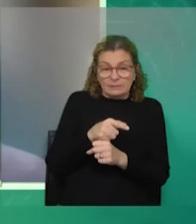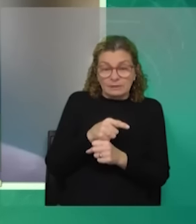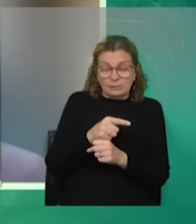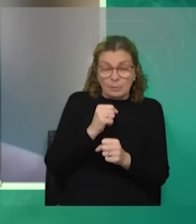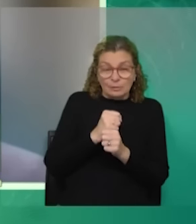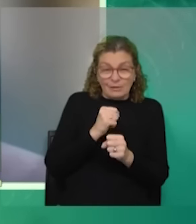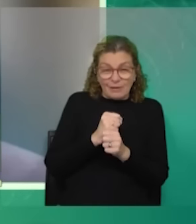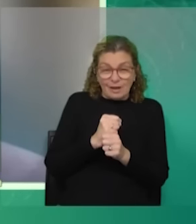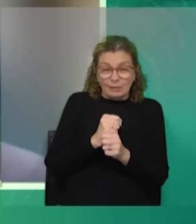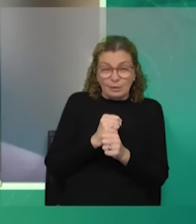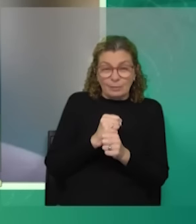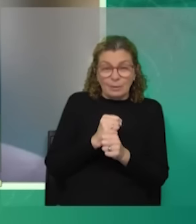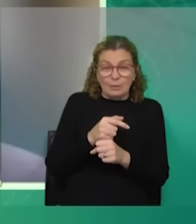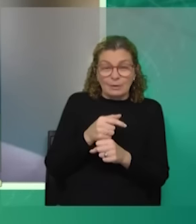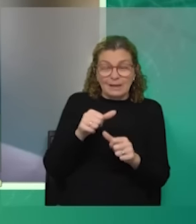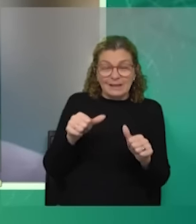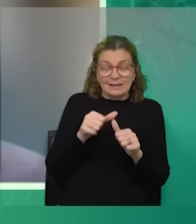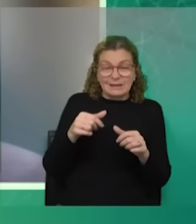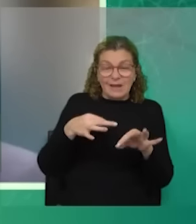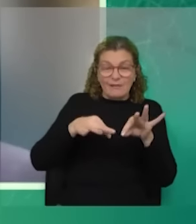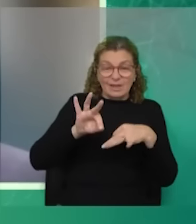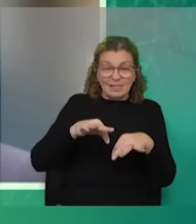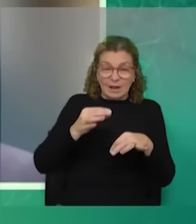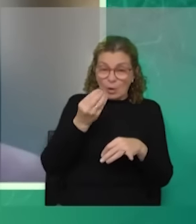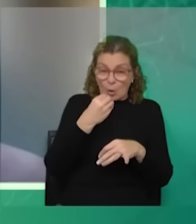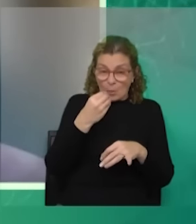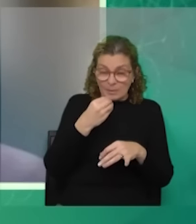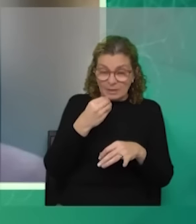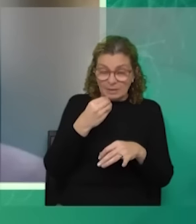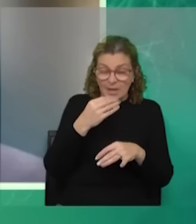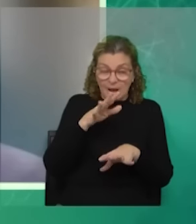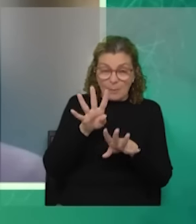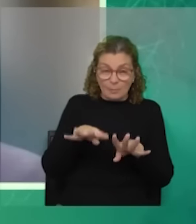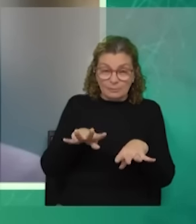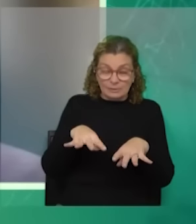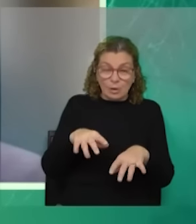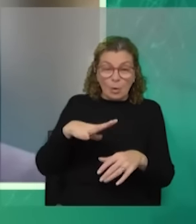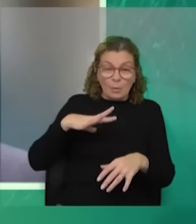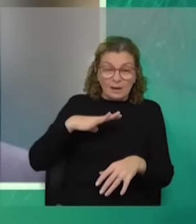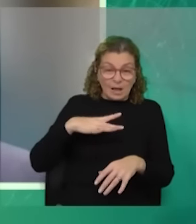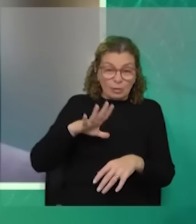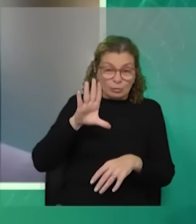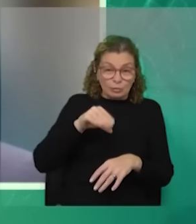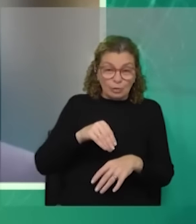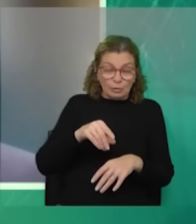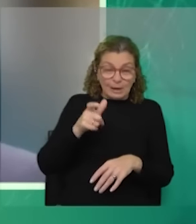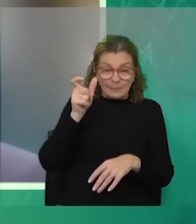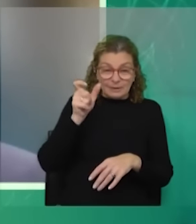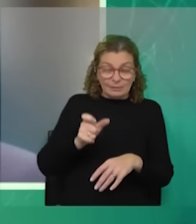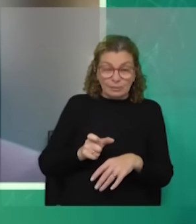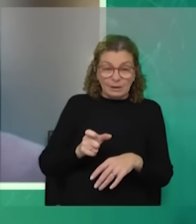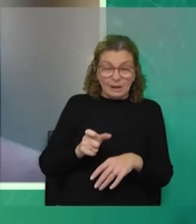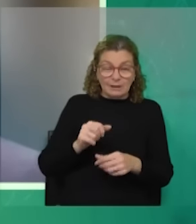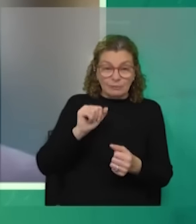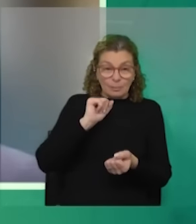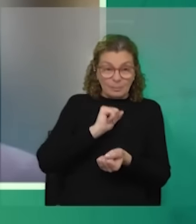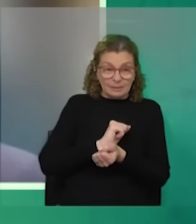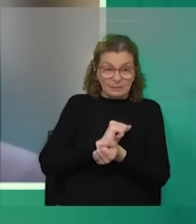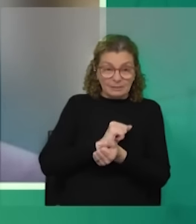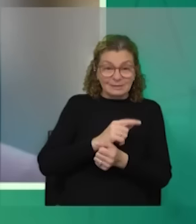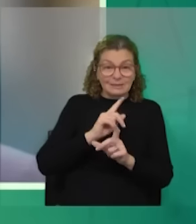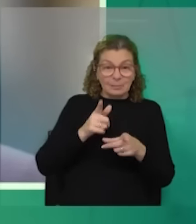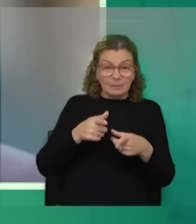trabajadores que se dedicaban a a vender comida en la movilización jubilados y demás todas las personas que fueron reprimidas también